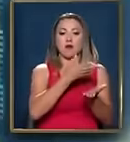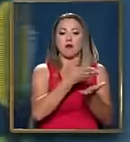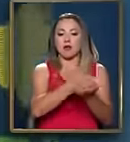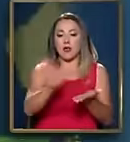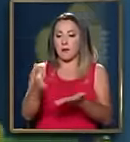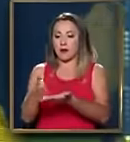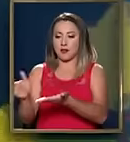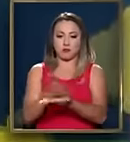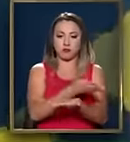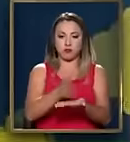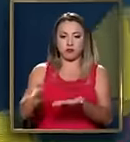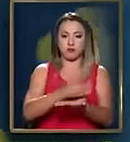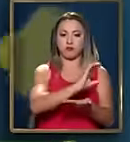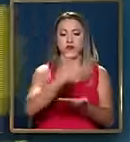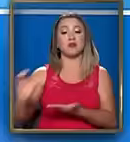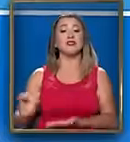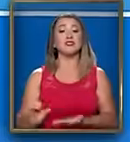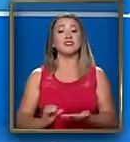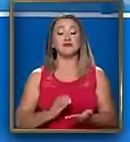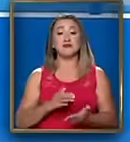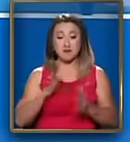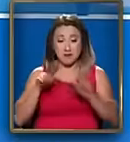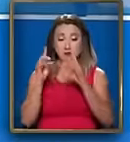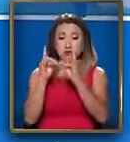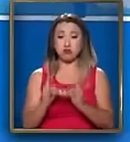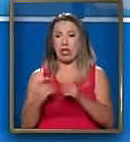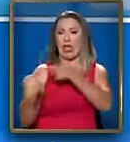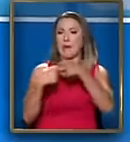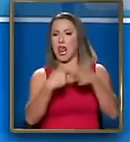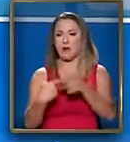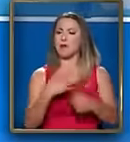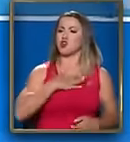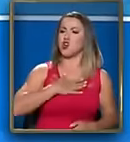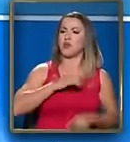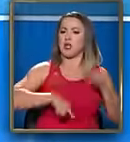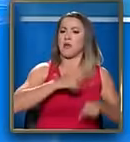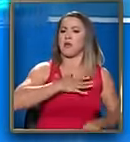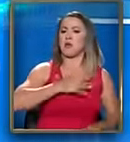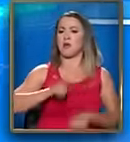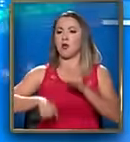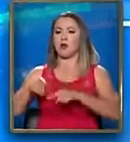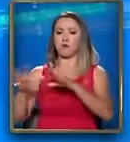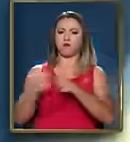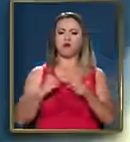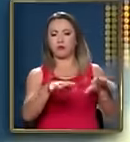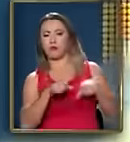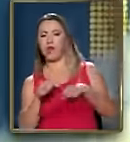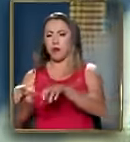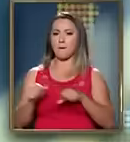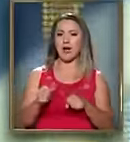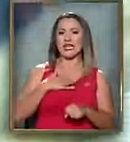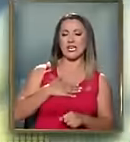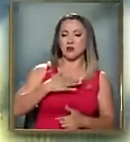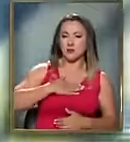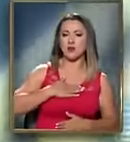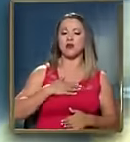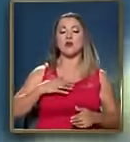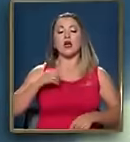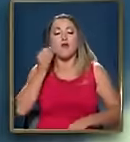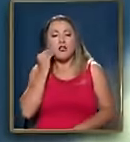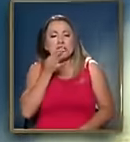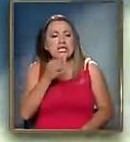intestinales que muchas veces se producen hasta el mismo velorio, peleándose un pedazo de tierra. Decía, no, yo quiero dejar repartida